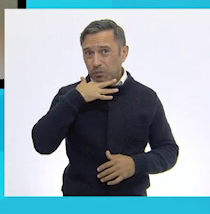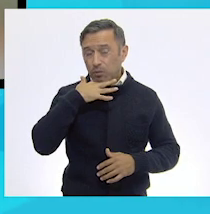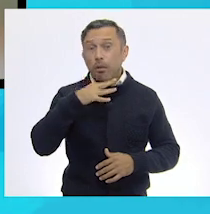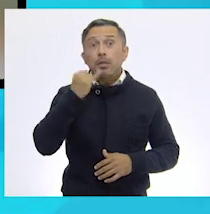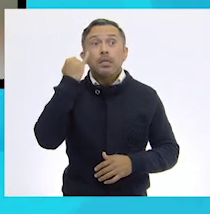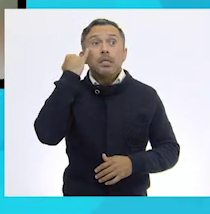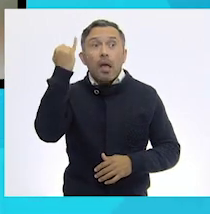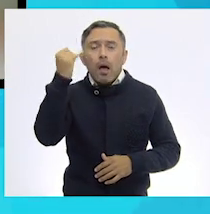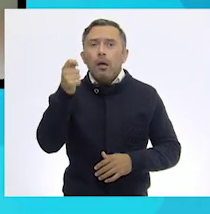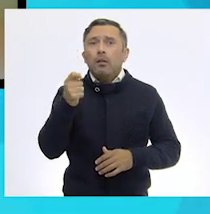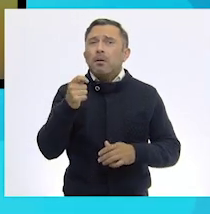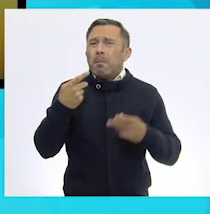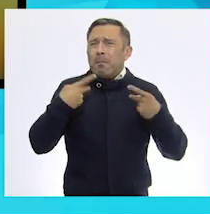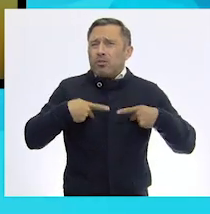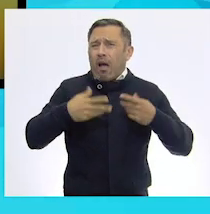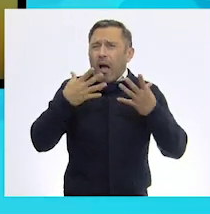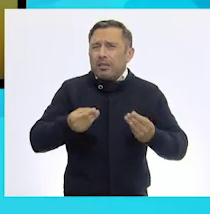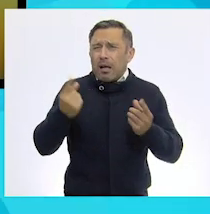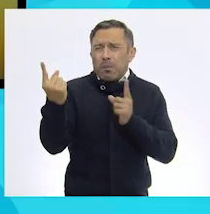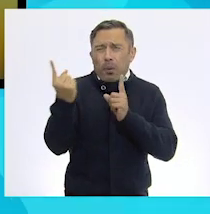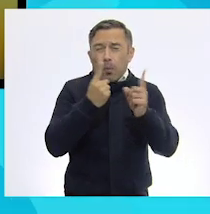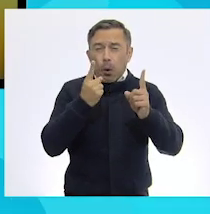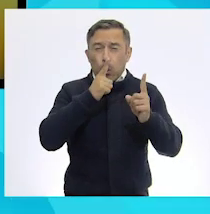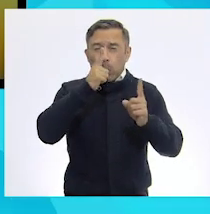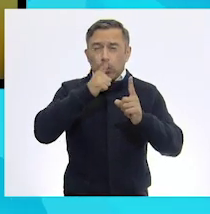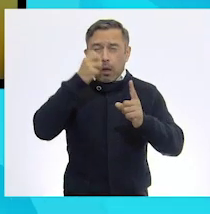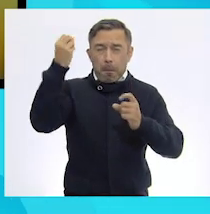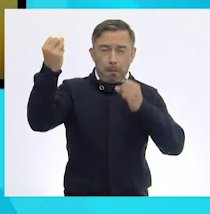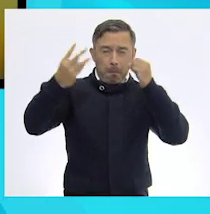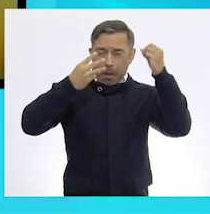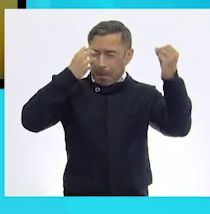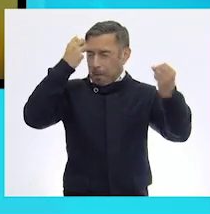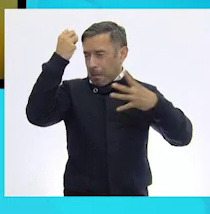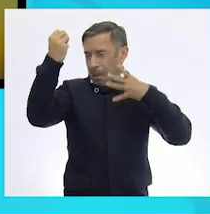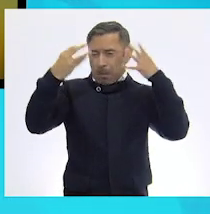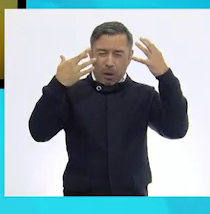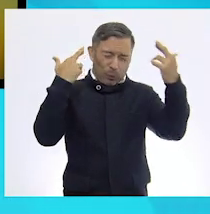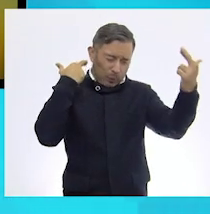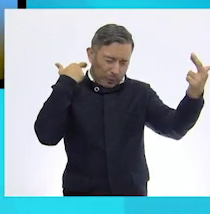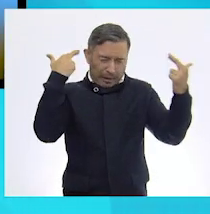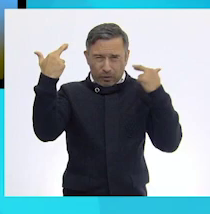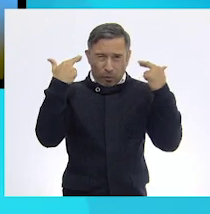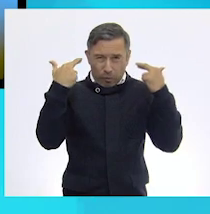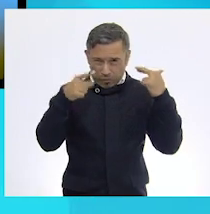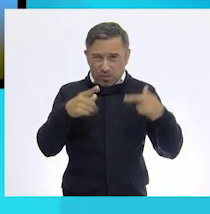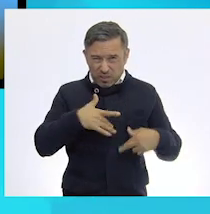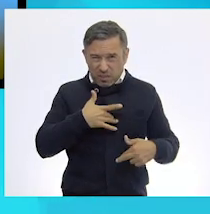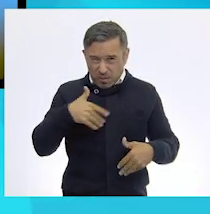con luces brillantes y ruido, pues te sientes alterada y nerviosa?